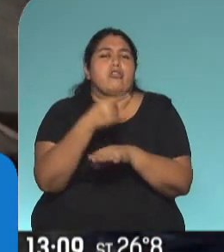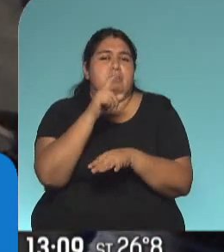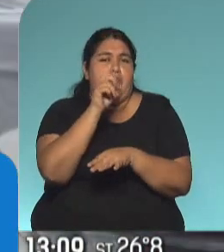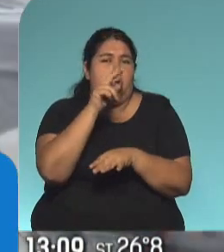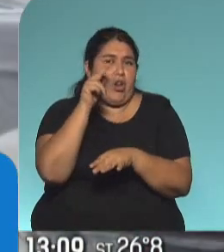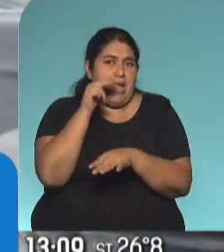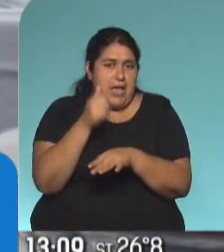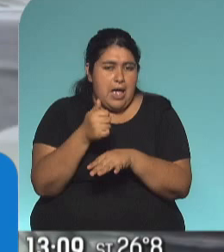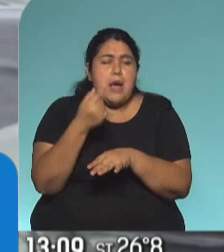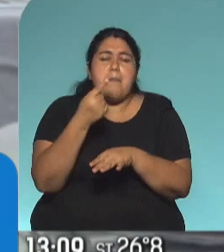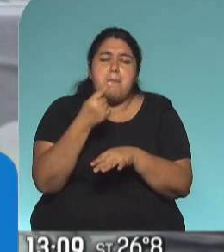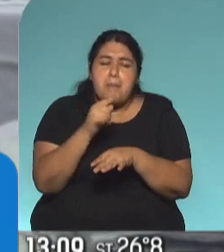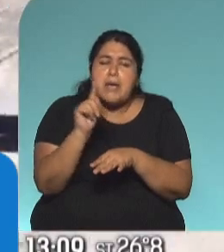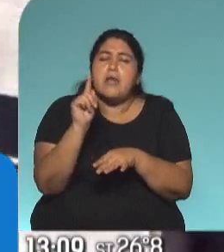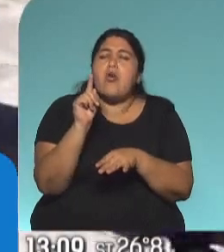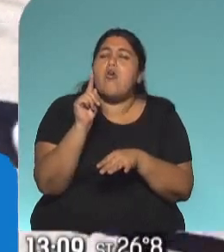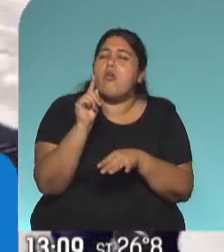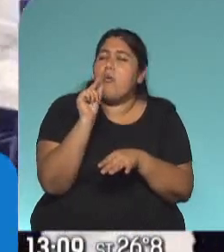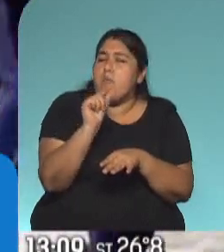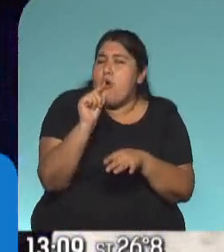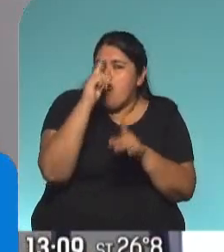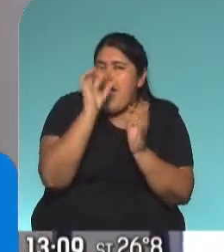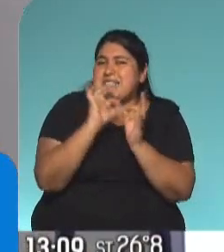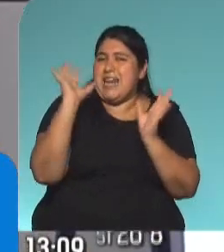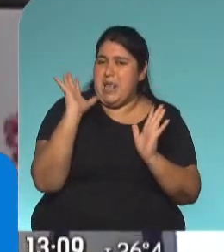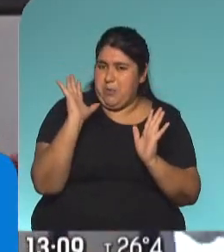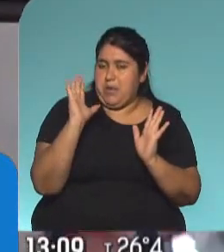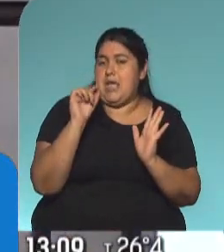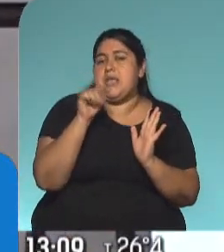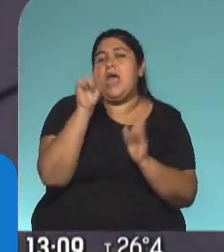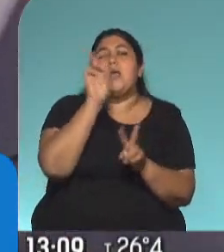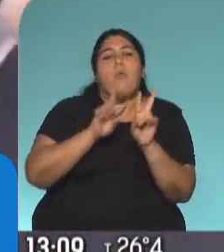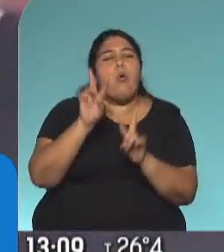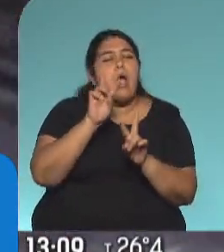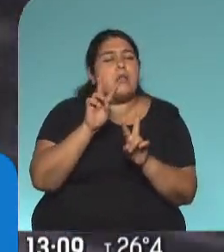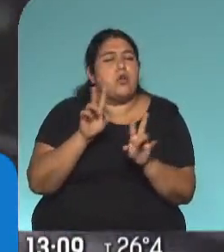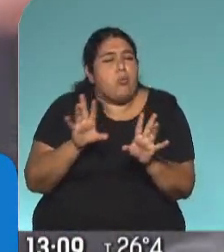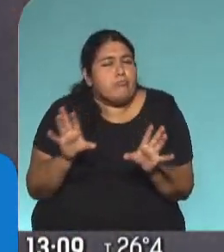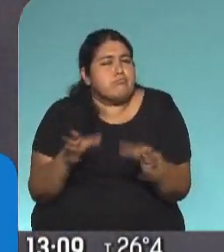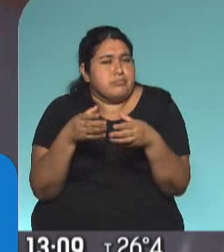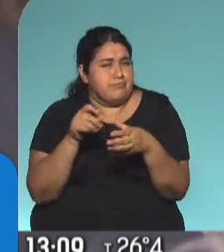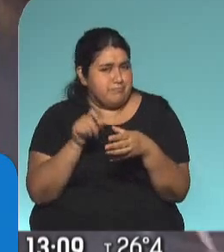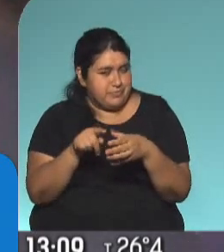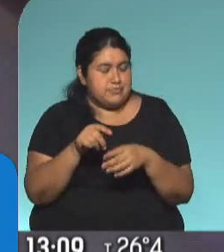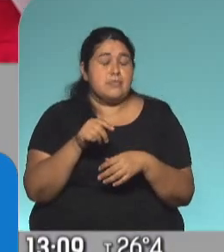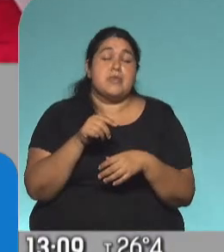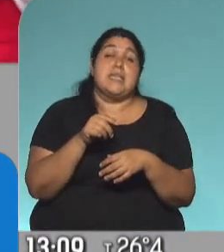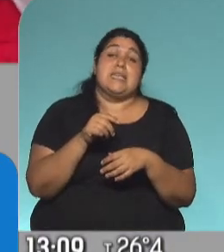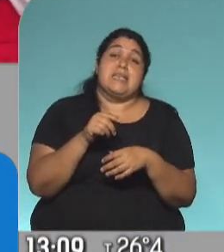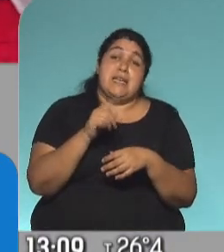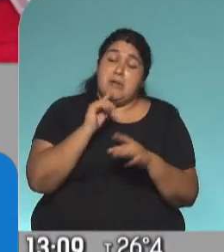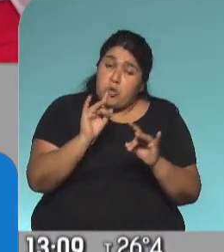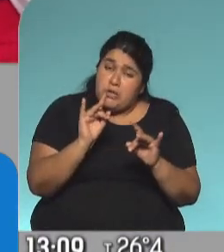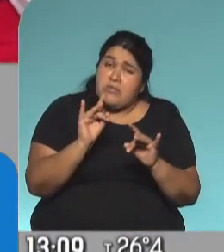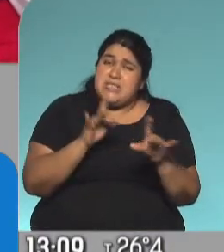anticorreísta, pero con un corte más liberal y de esa manera traccionarlo también para este sector. Por supuesto, es difícil porque en ese caso